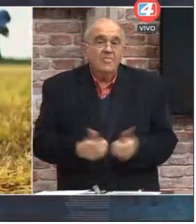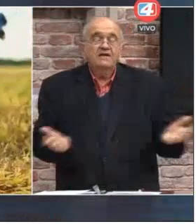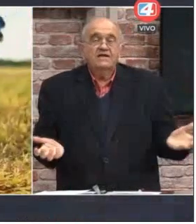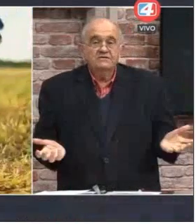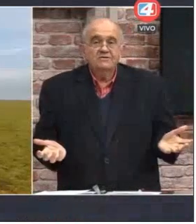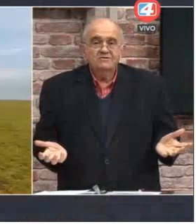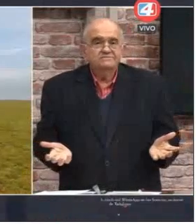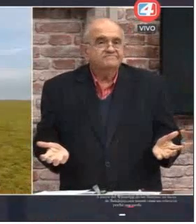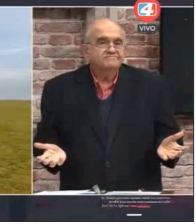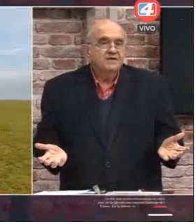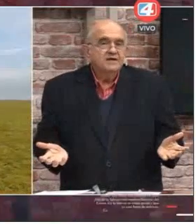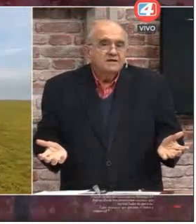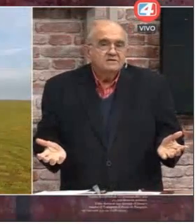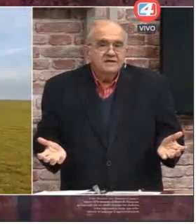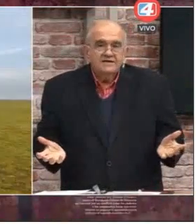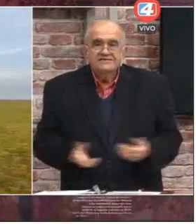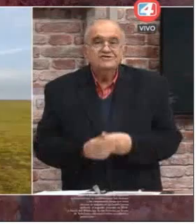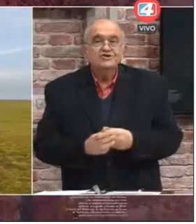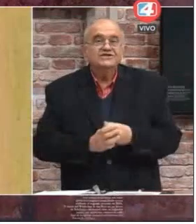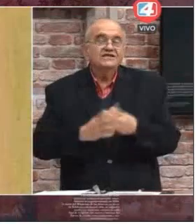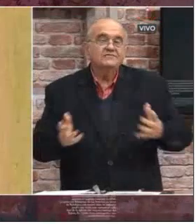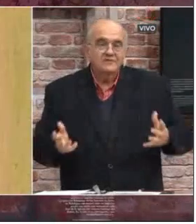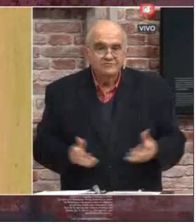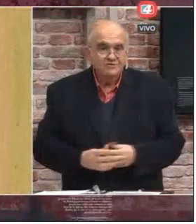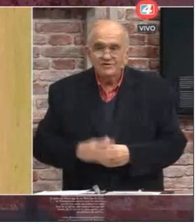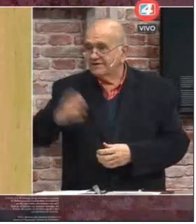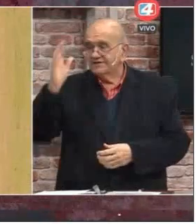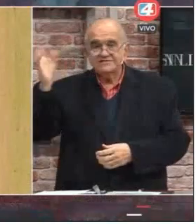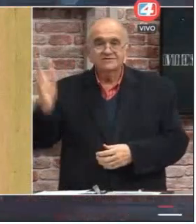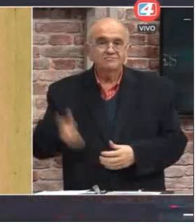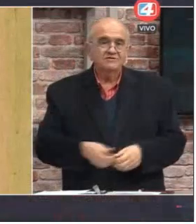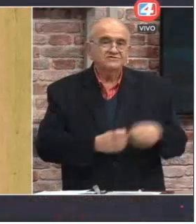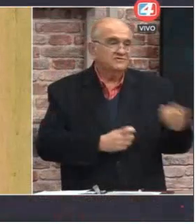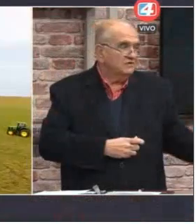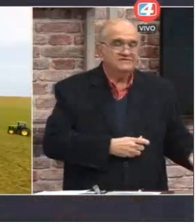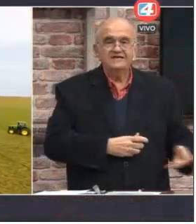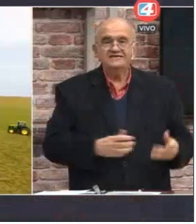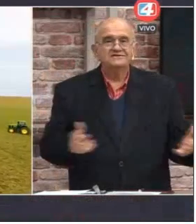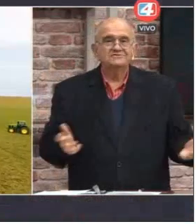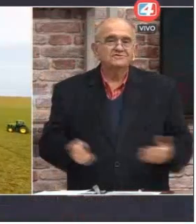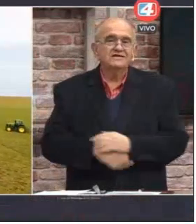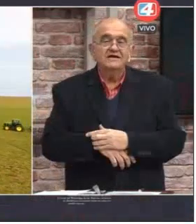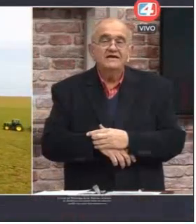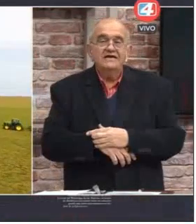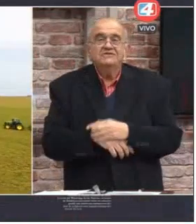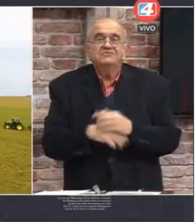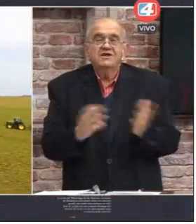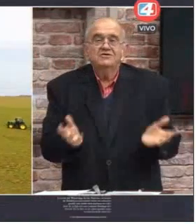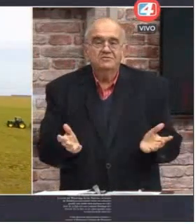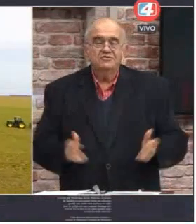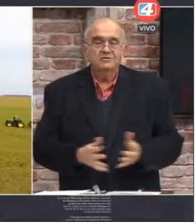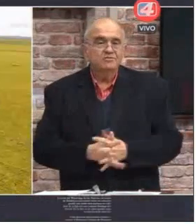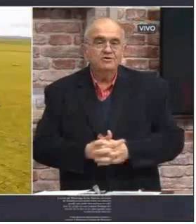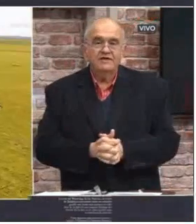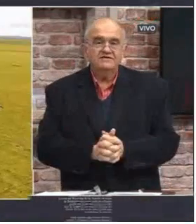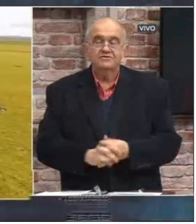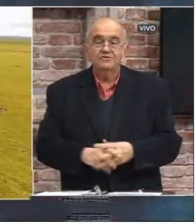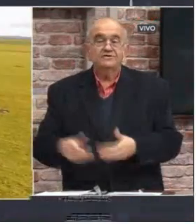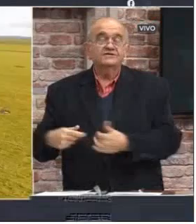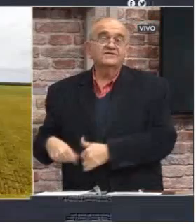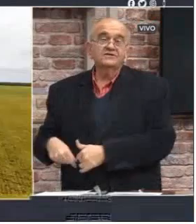que la devaluación sea sostenible un dólar de 300 pesos con el oficial de 130 esto en algún momento